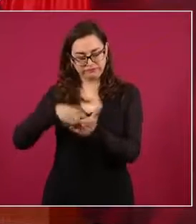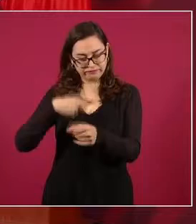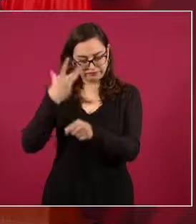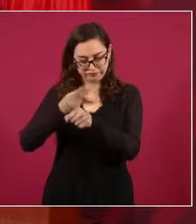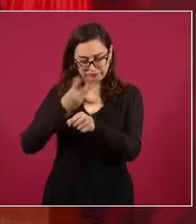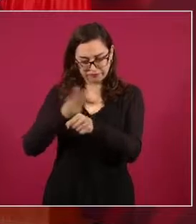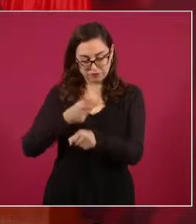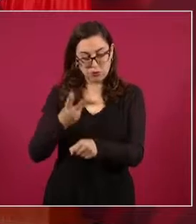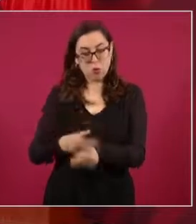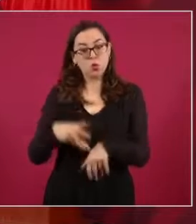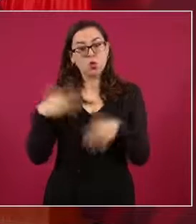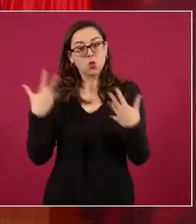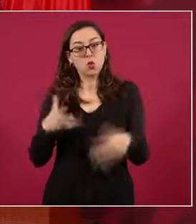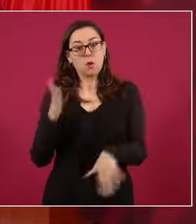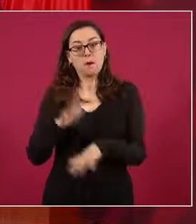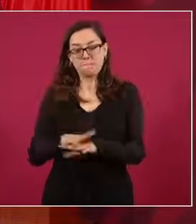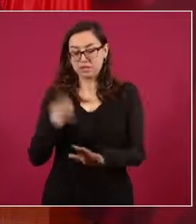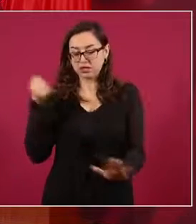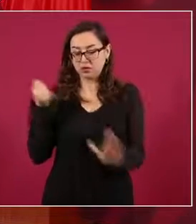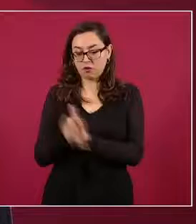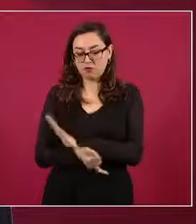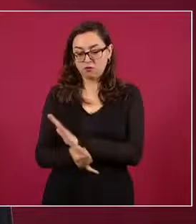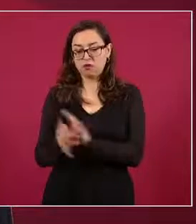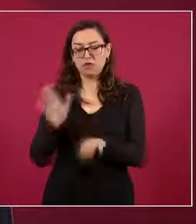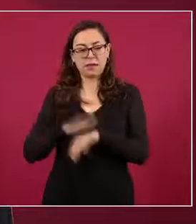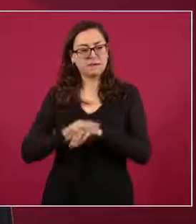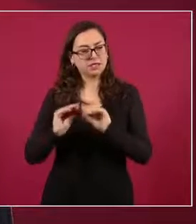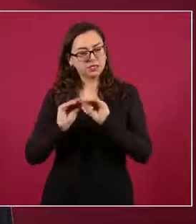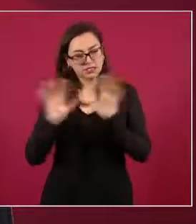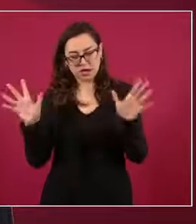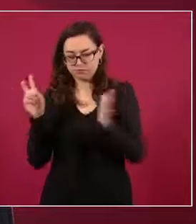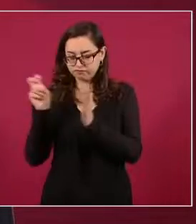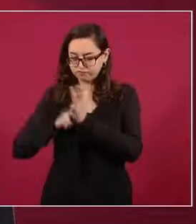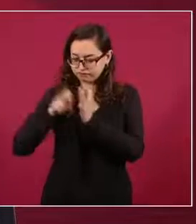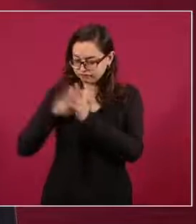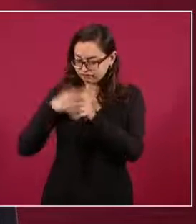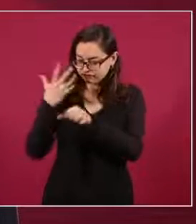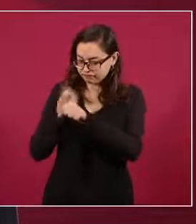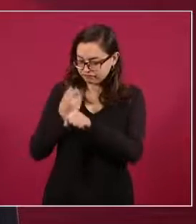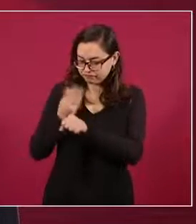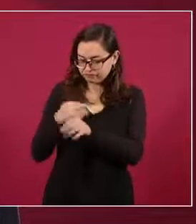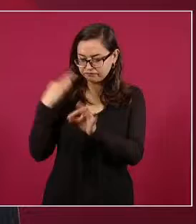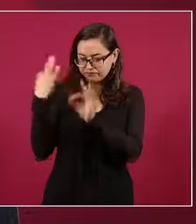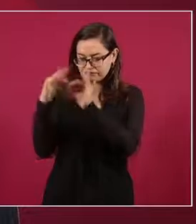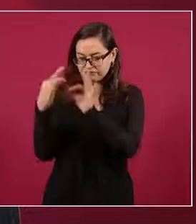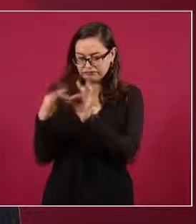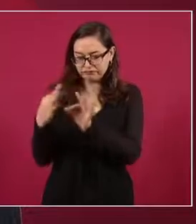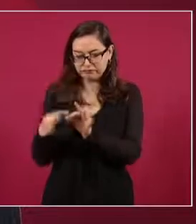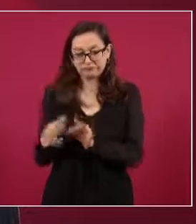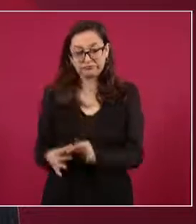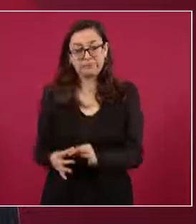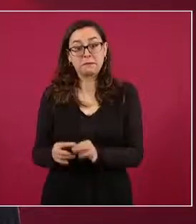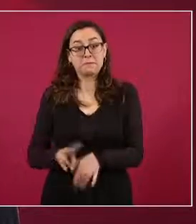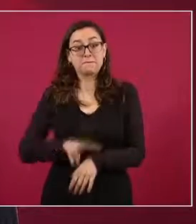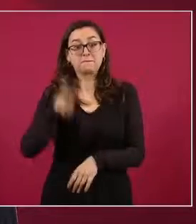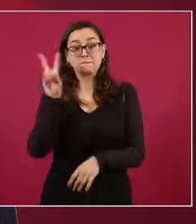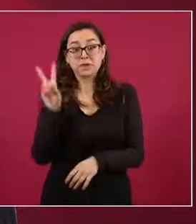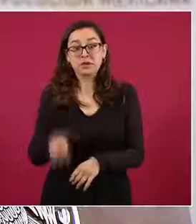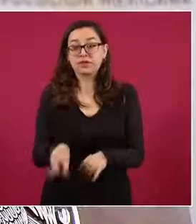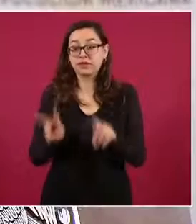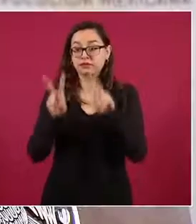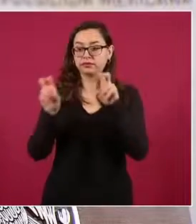y precisa o detallada que se haya hecho en la historia moderna de México, donde se dio un cambio muy